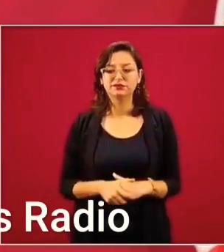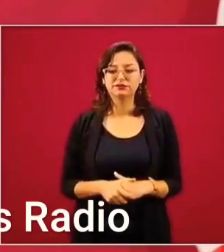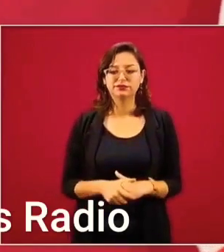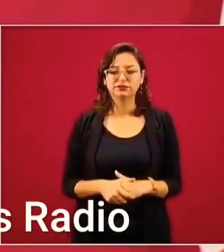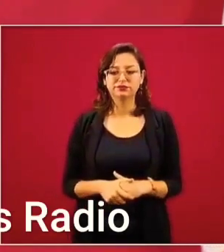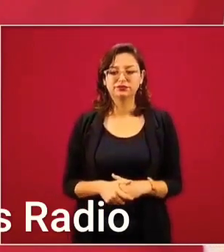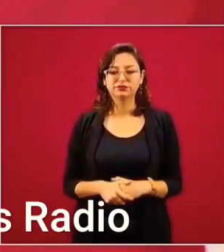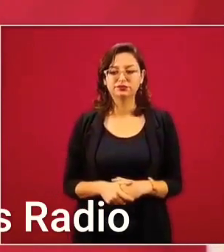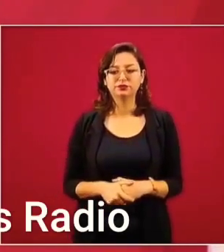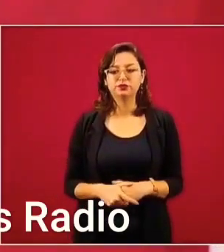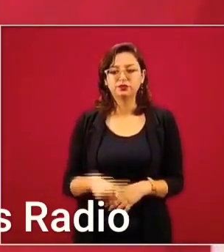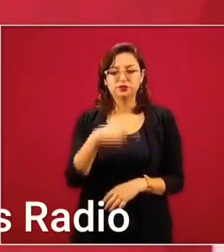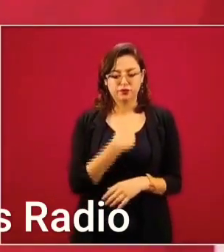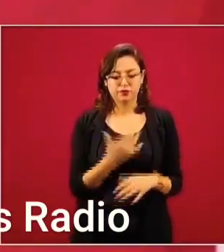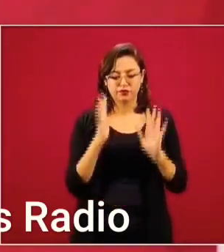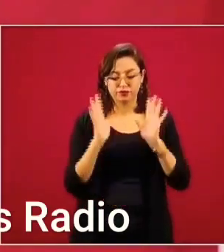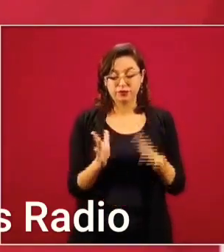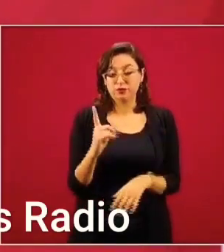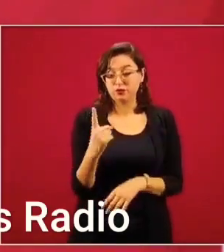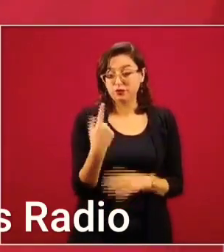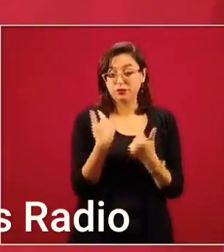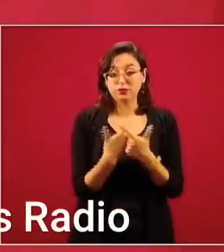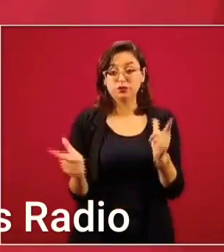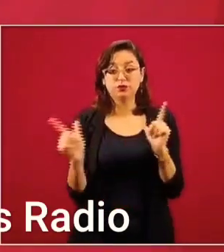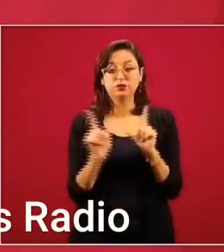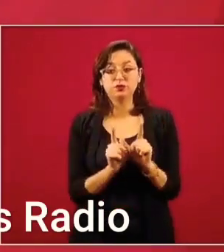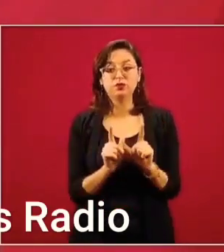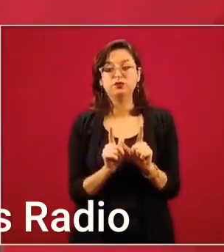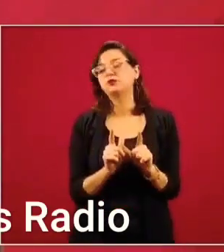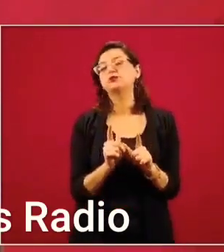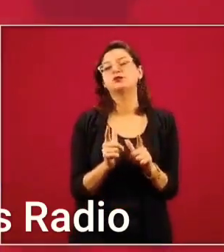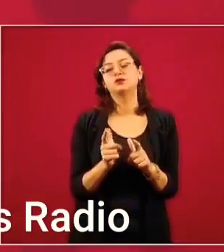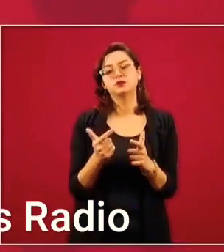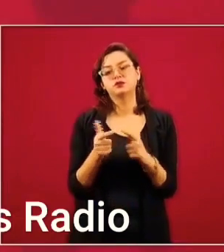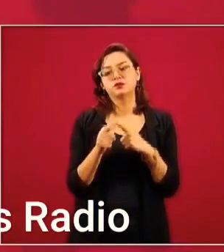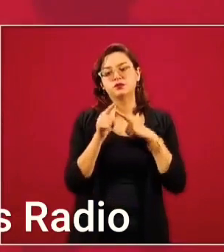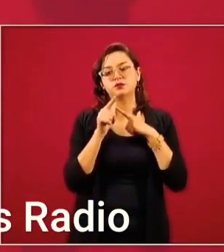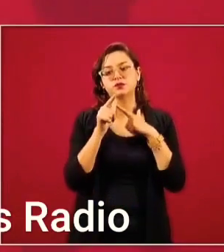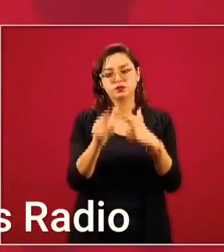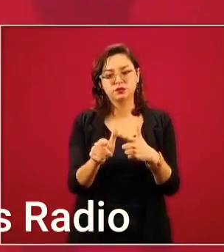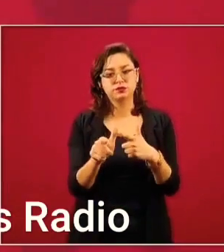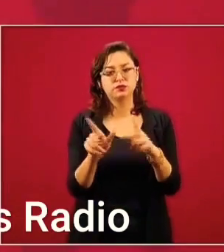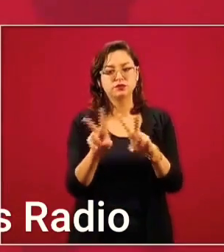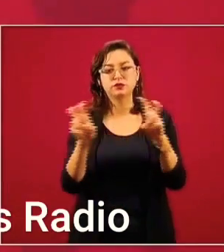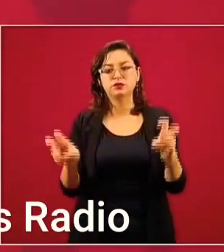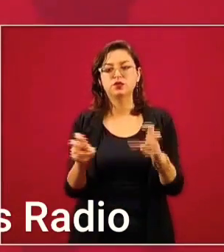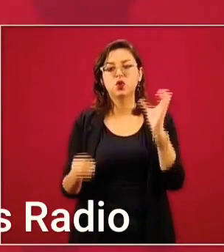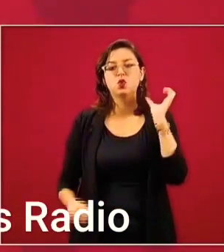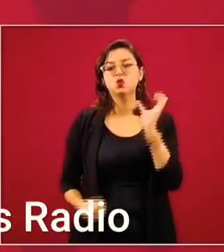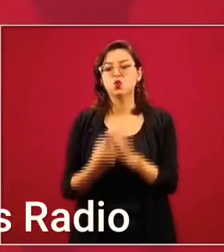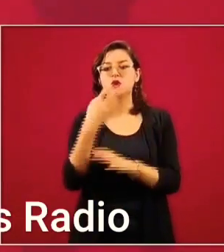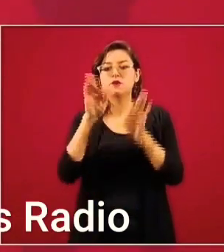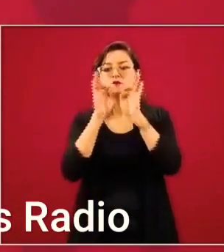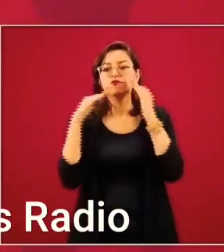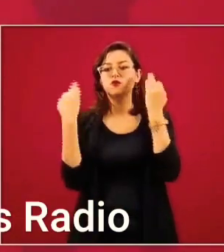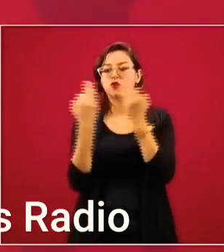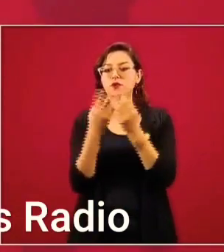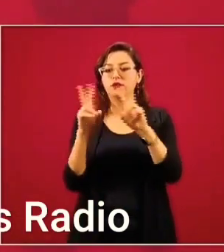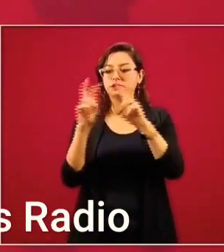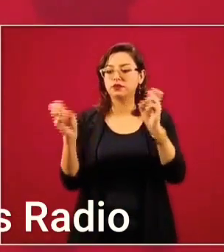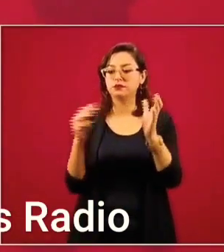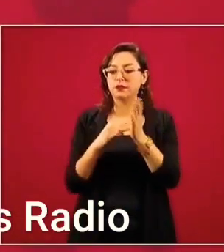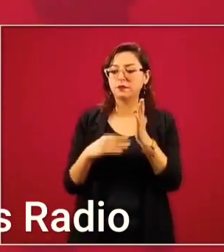un grupo y voy a seguirlo haciendo para la definición del nuevo método de medición sobre